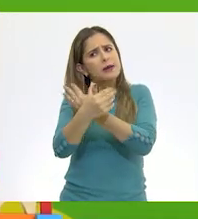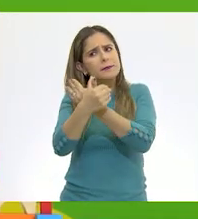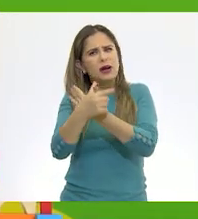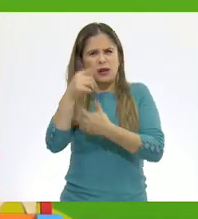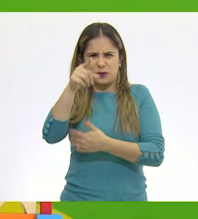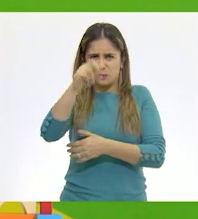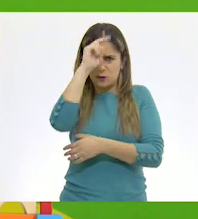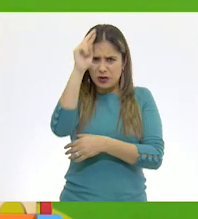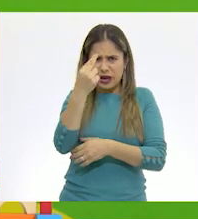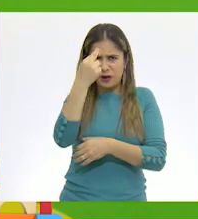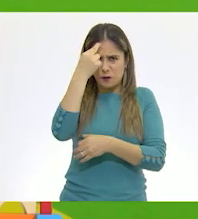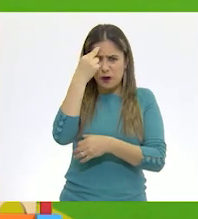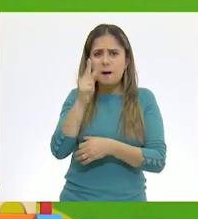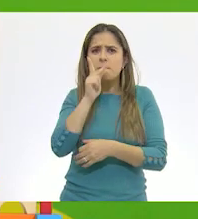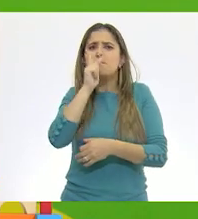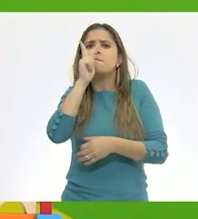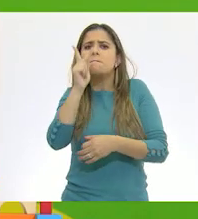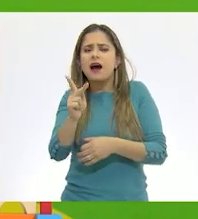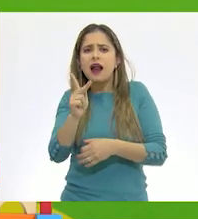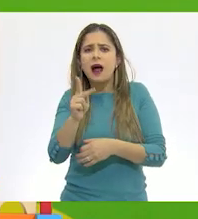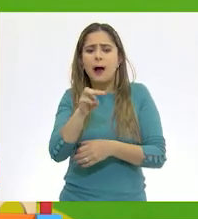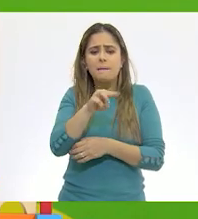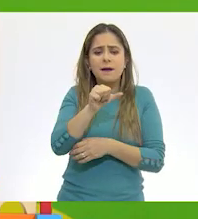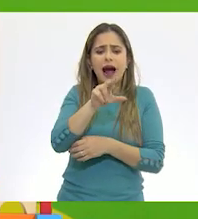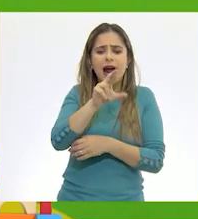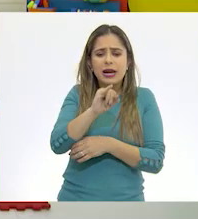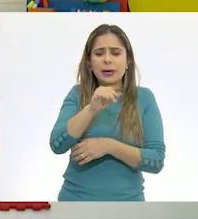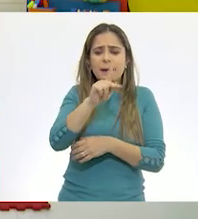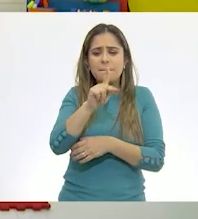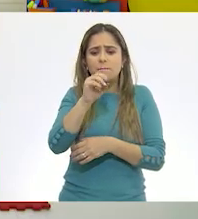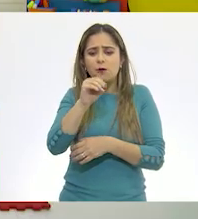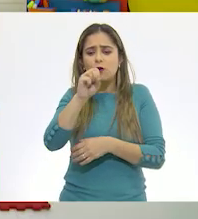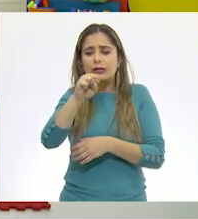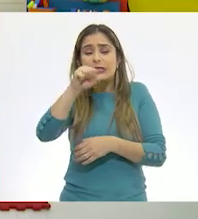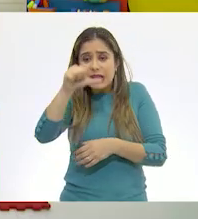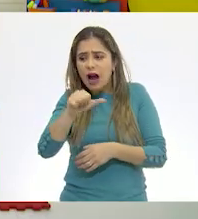alguna palabra que rime con mariposa?